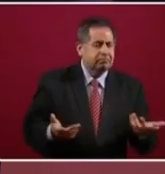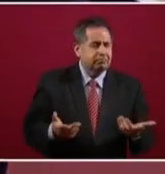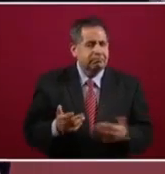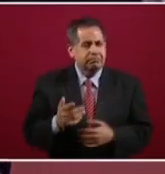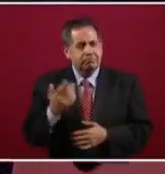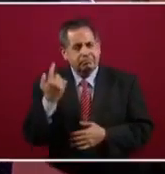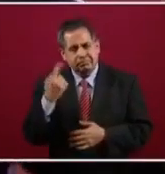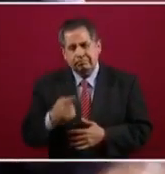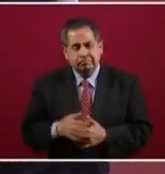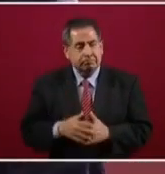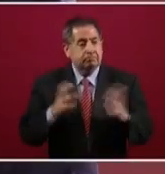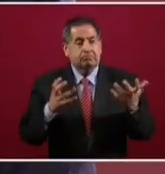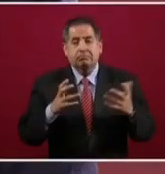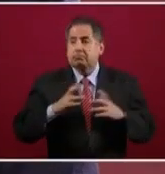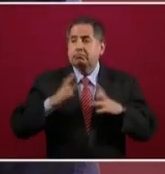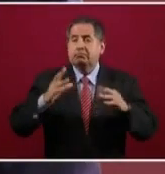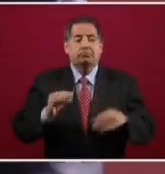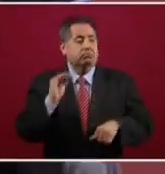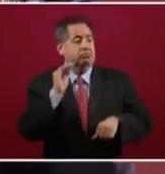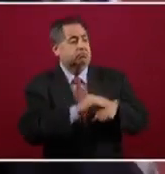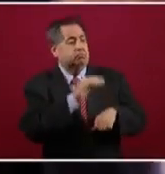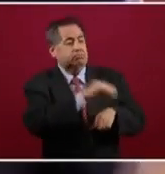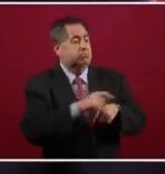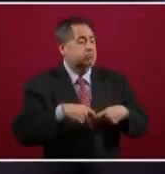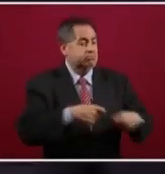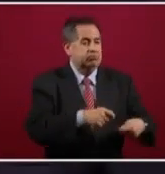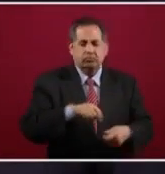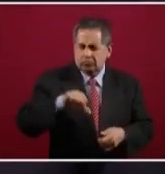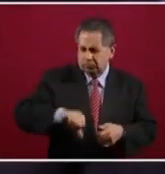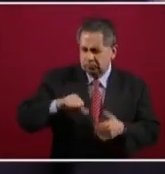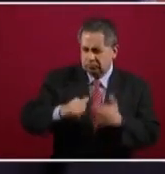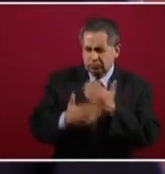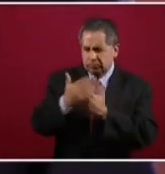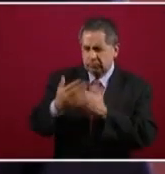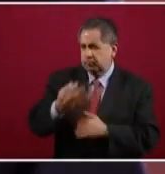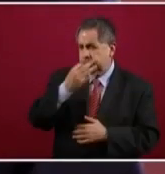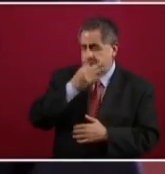crear aparatos. Hoy en la mañana me informaban,